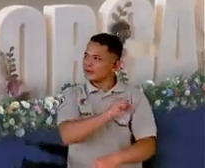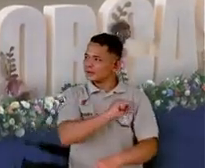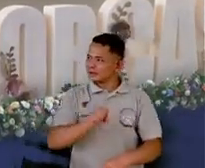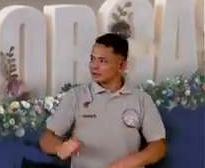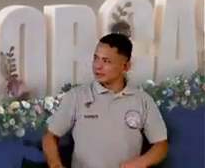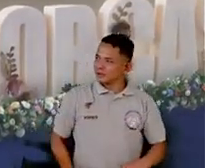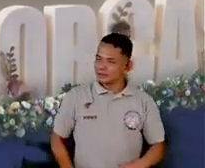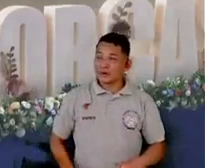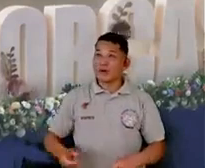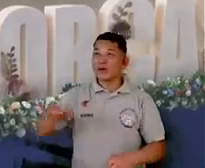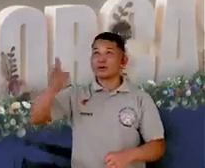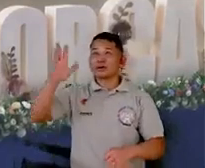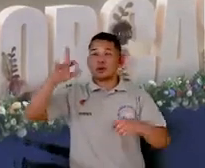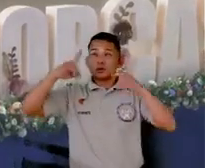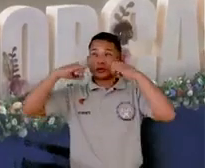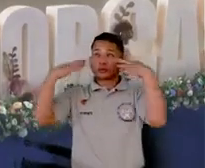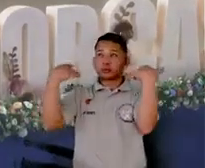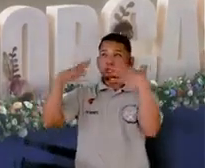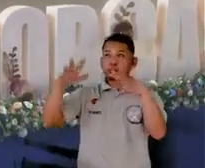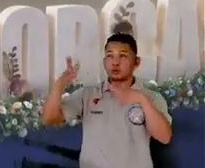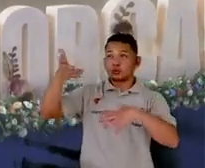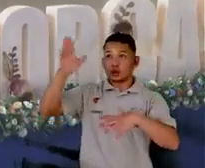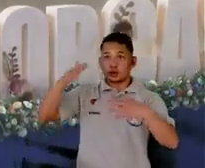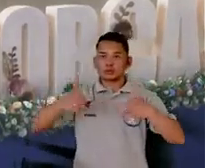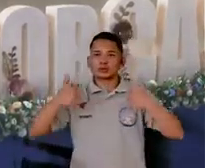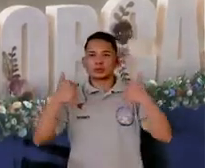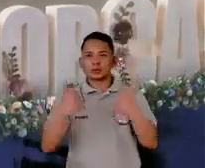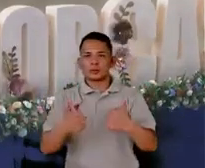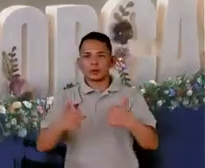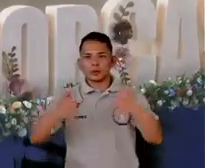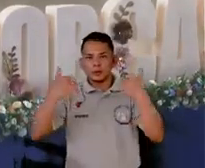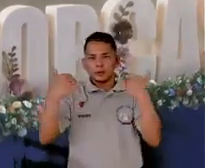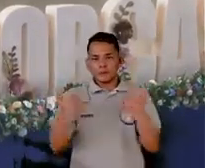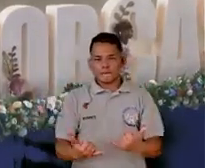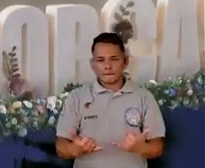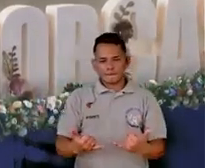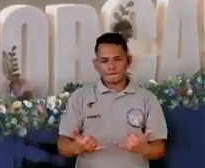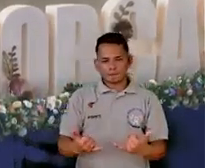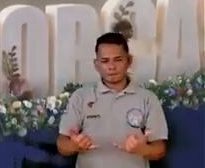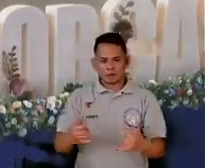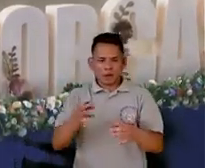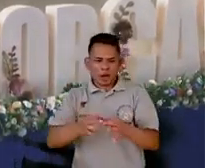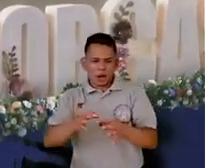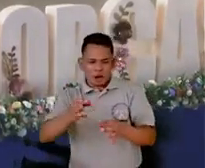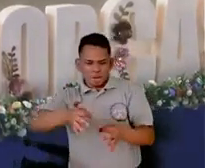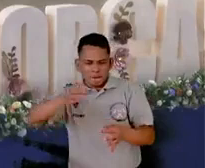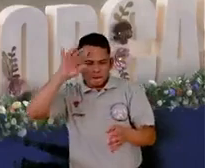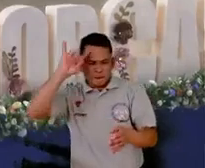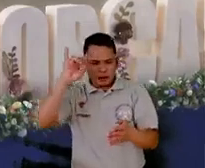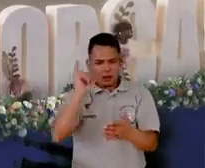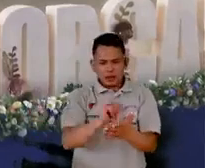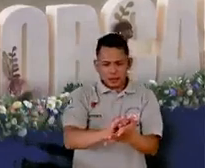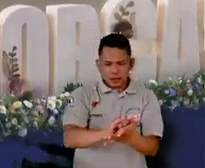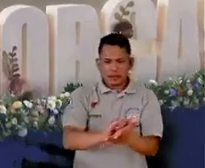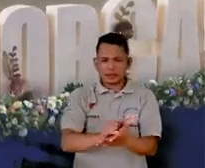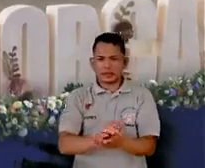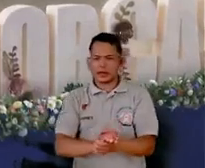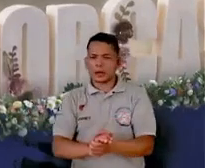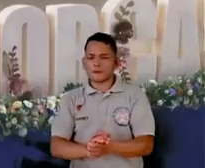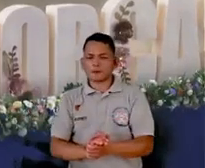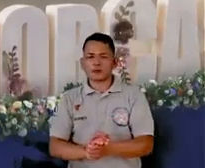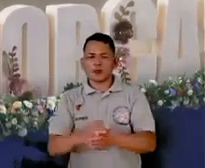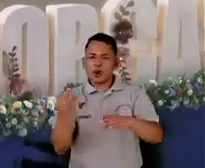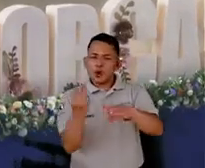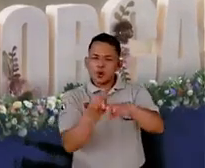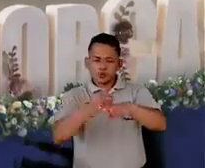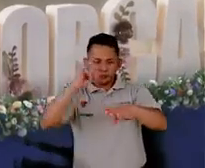Dios maravilloso, Dios bueno, en esta hora hay un pueblo que cree, un pueblo que cree, un pueblo